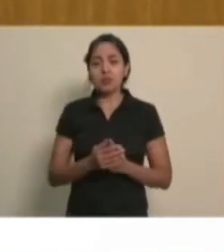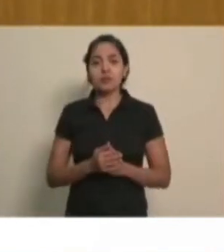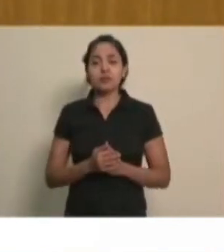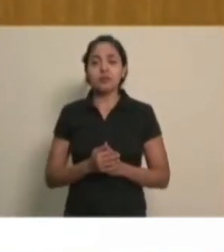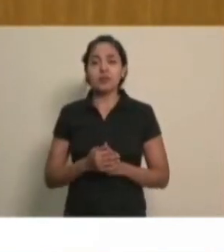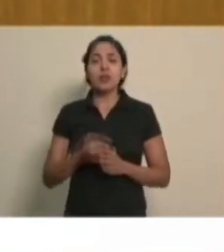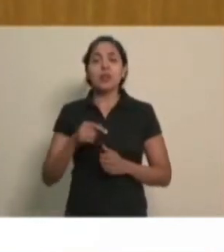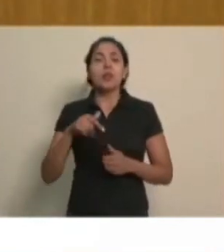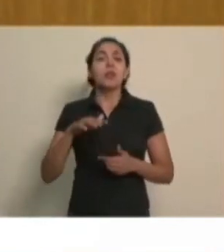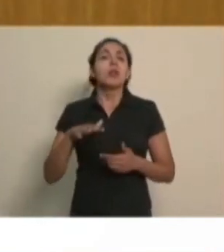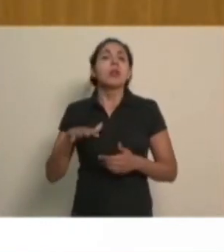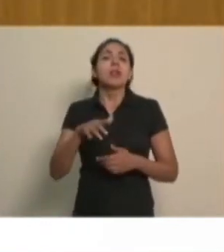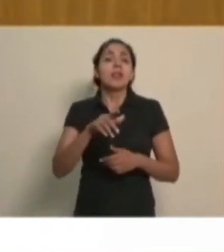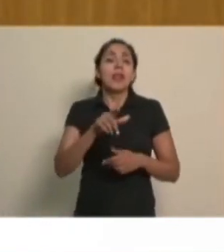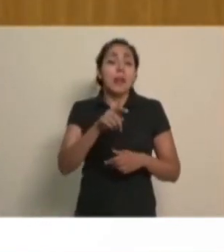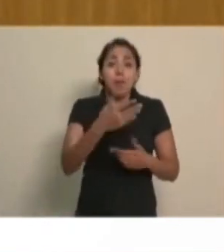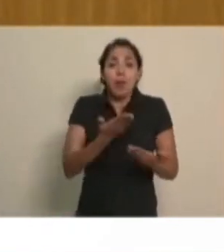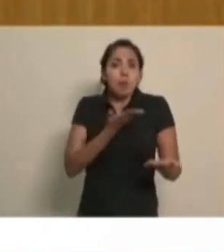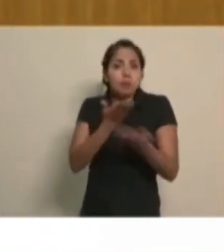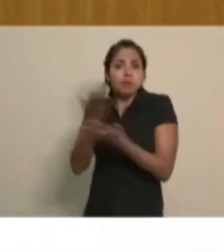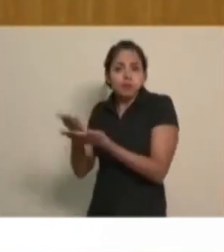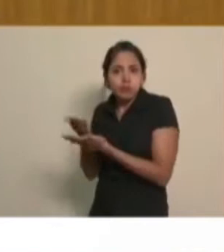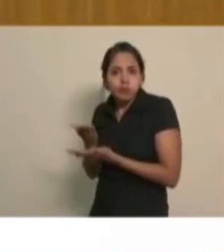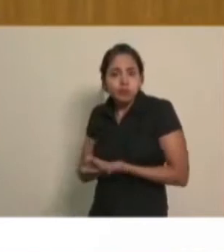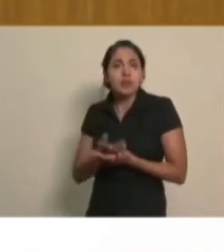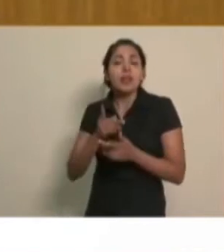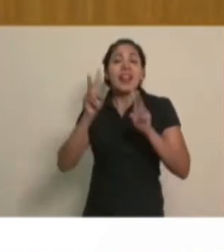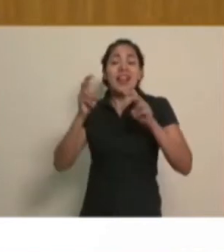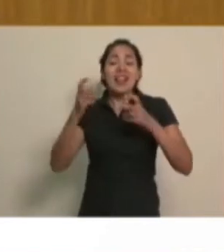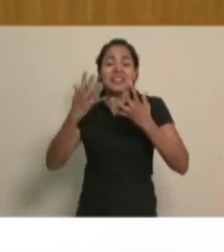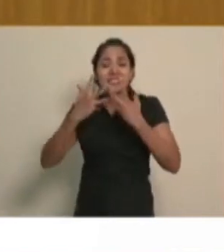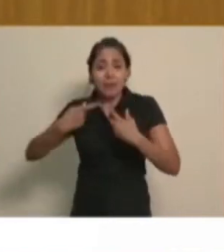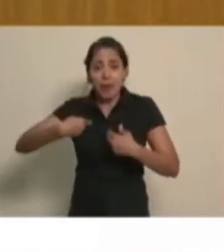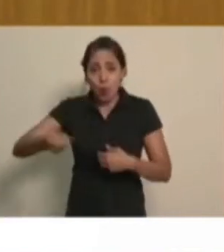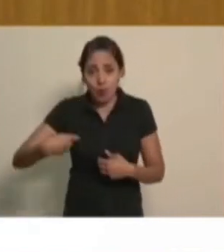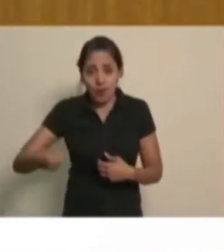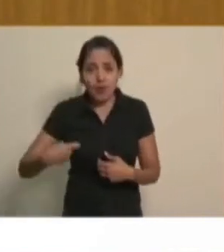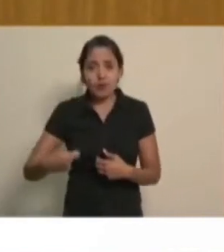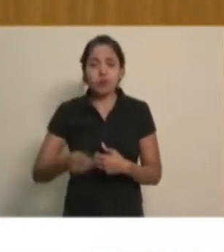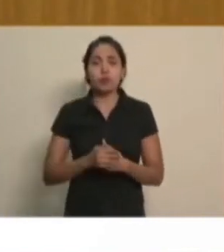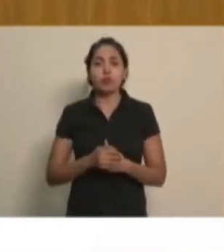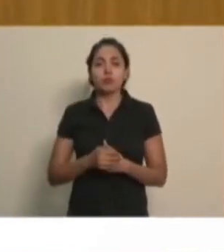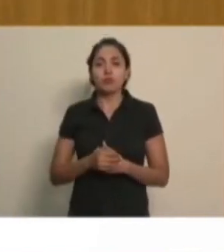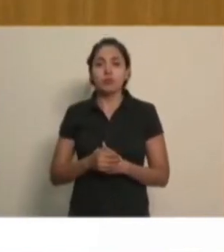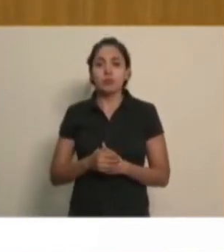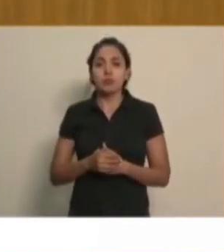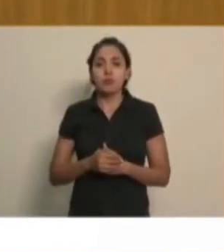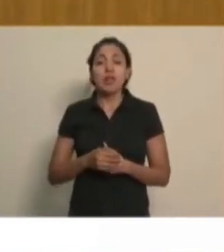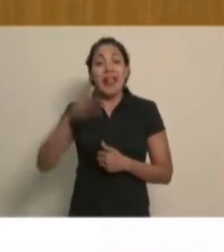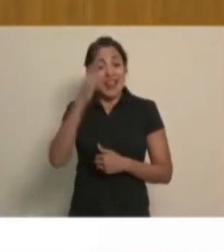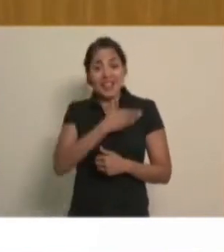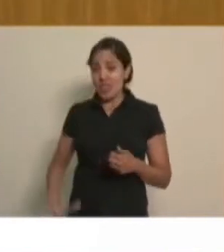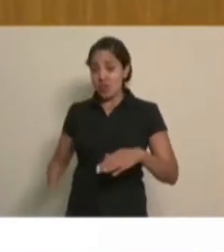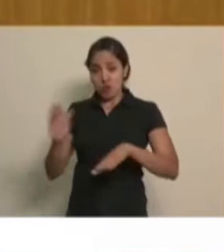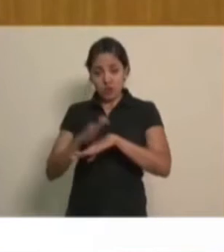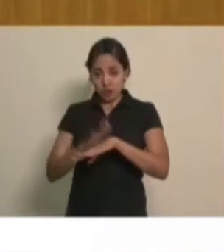encuentran representadas las necesidades e intereses de diferentes colectivos. El sistema jubilatorio es una de las partes de la seguridad social por la cual debe velar el Estado, y